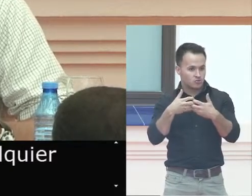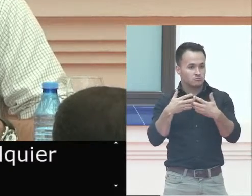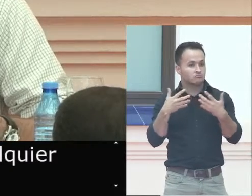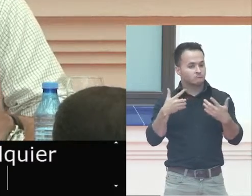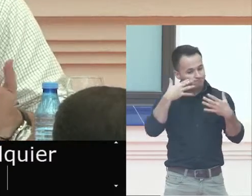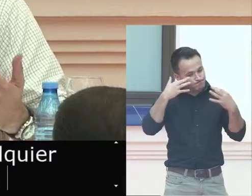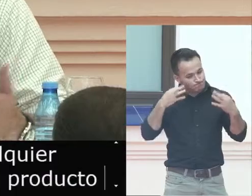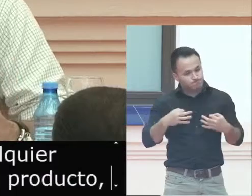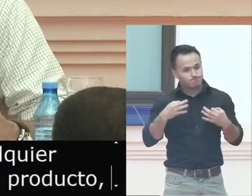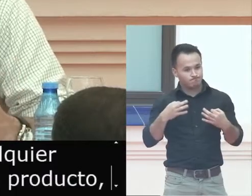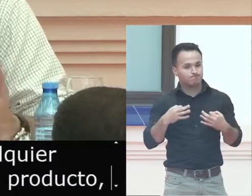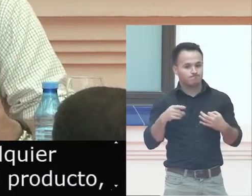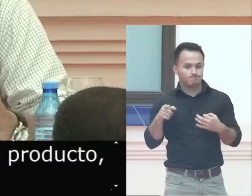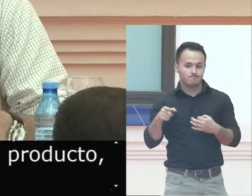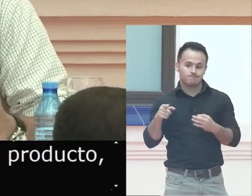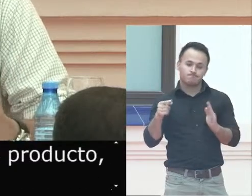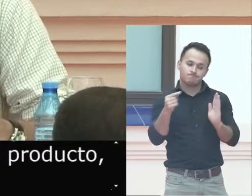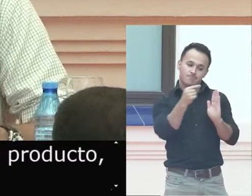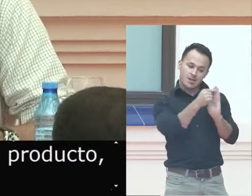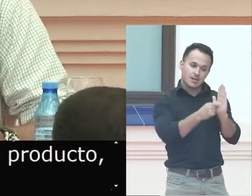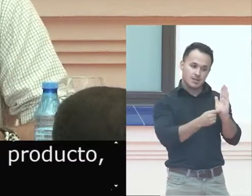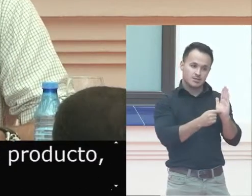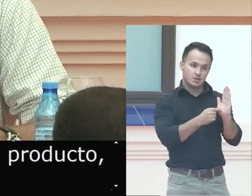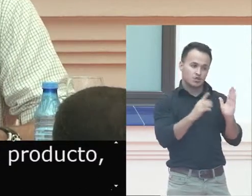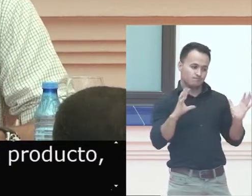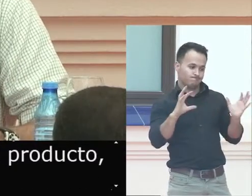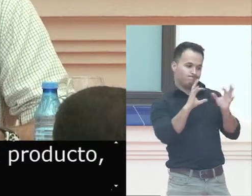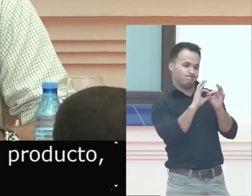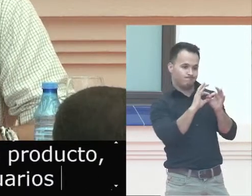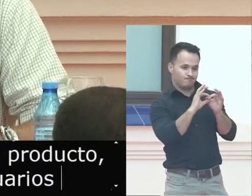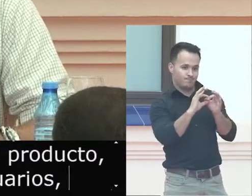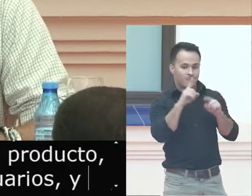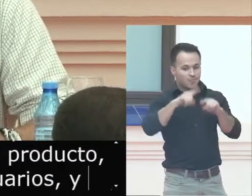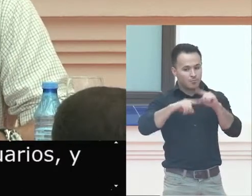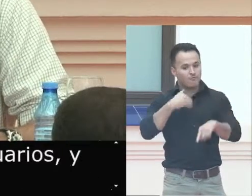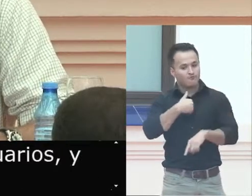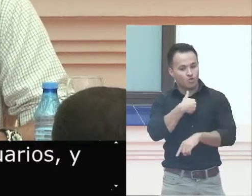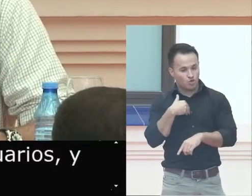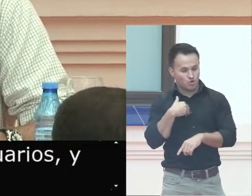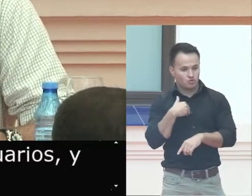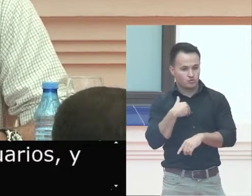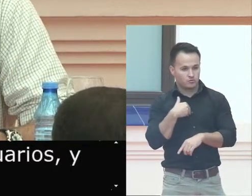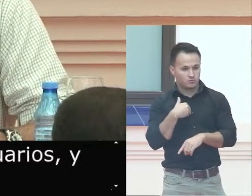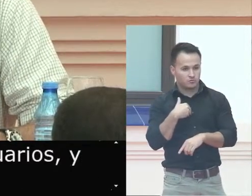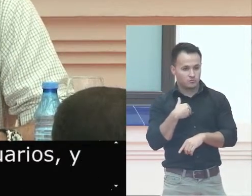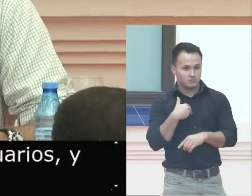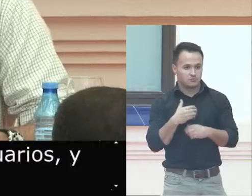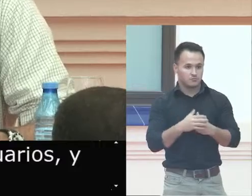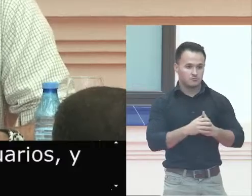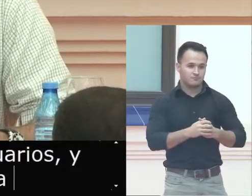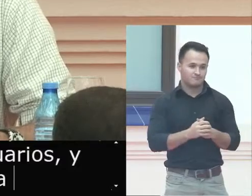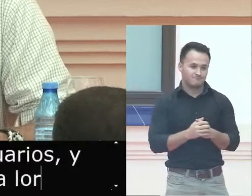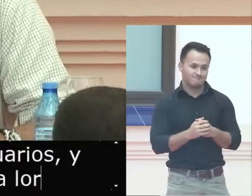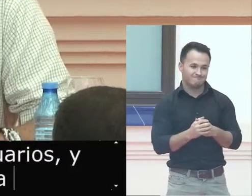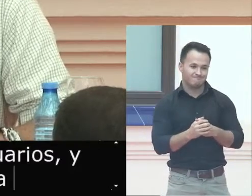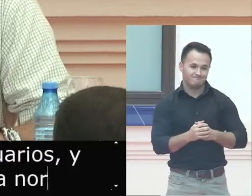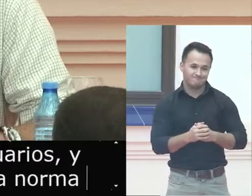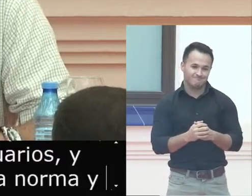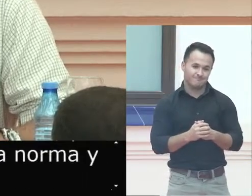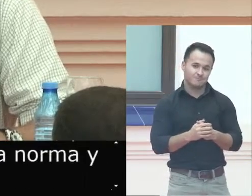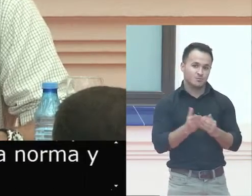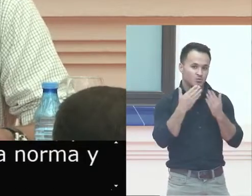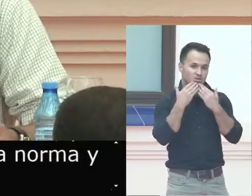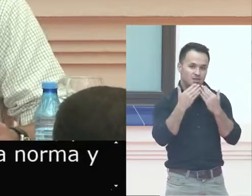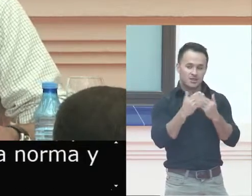que de verdad dirige la estructura de la norma y cómo se puede aplicar. Y de momento, por mi parte, para introducción ya vale.